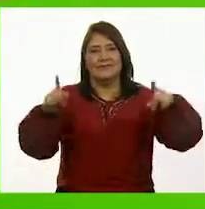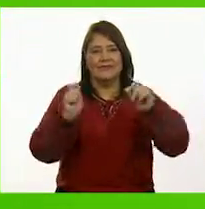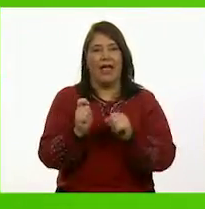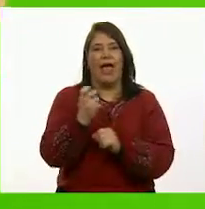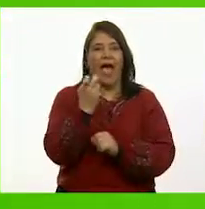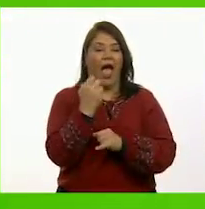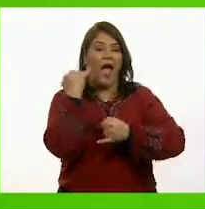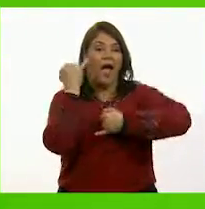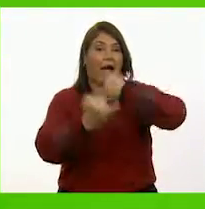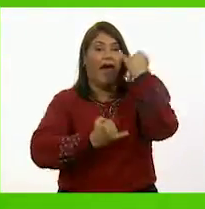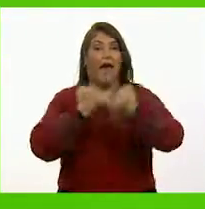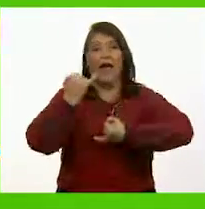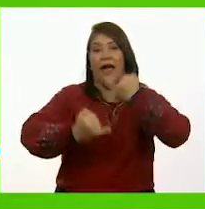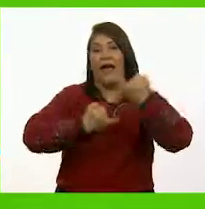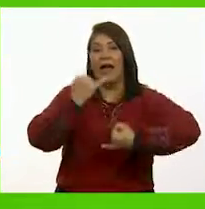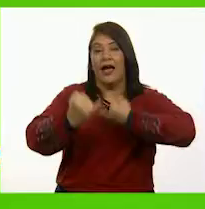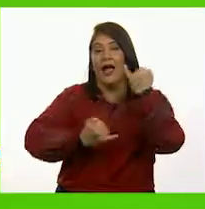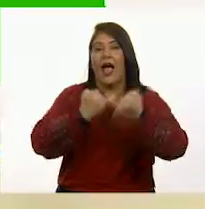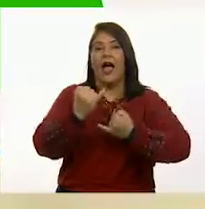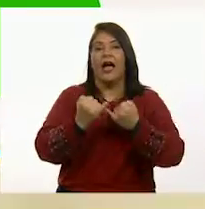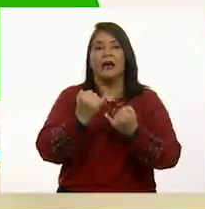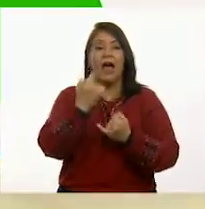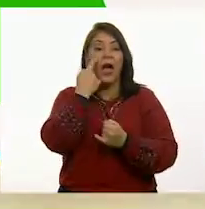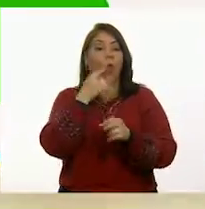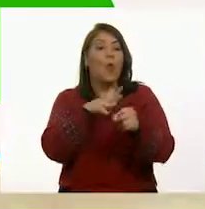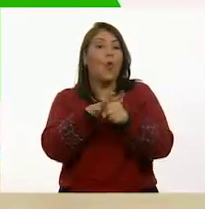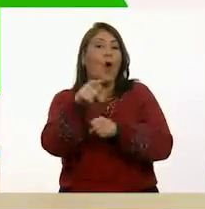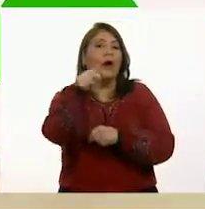Este es el juego de Don Pingüé.